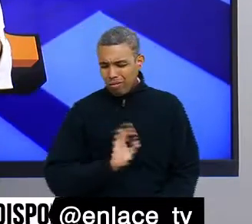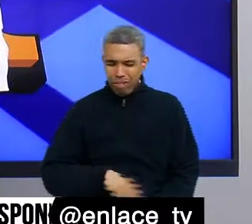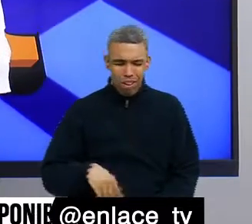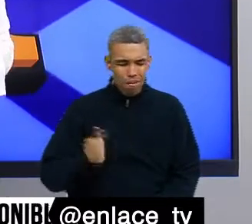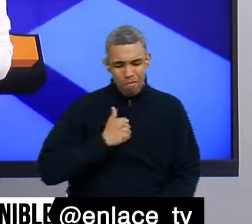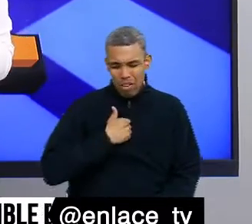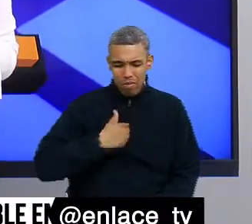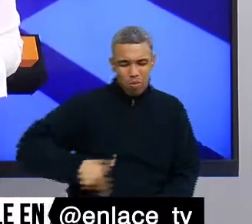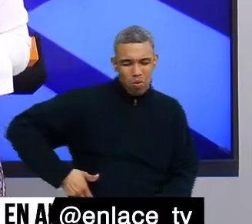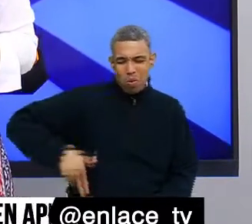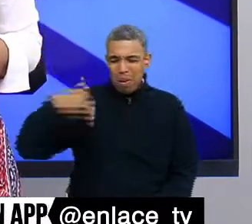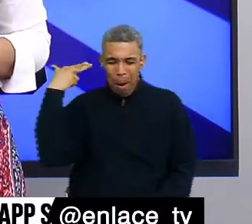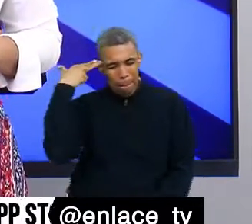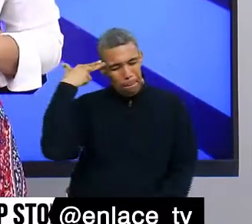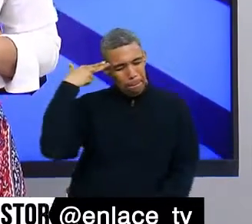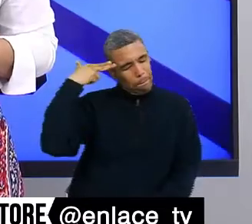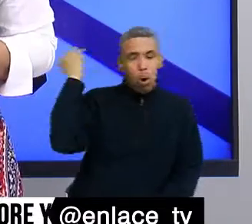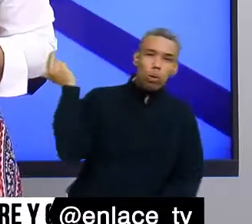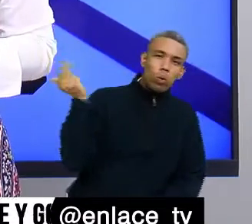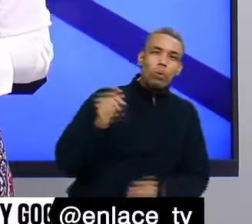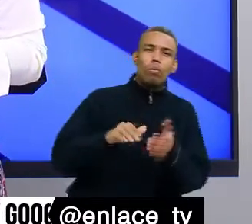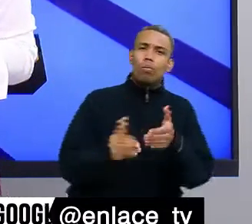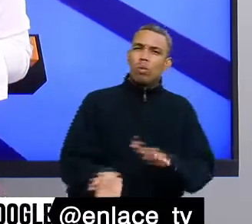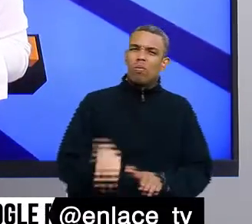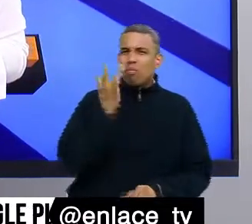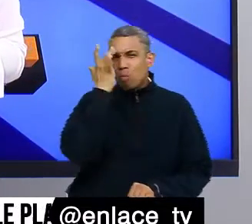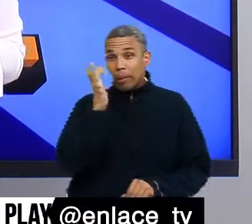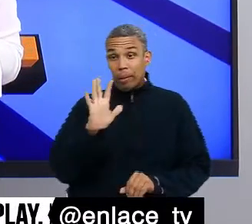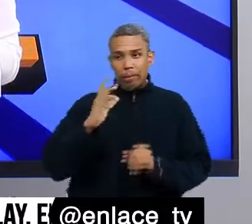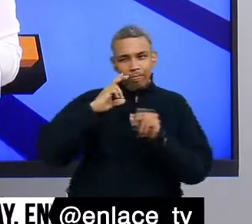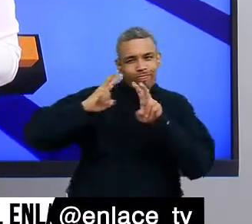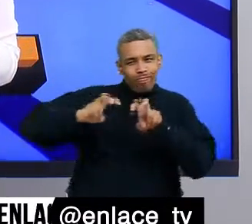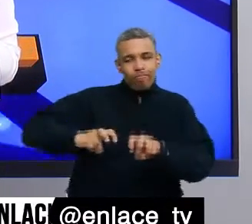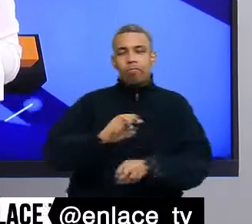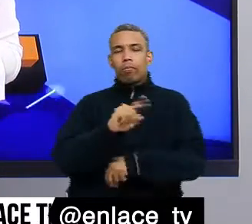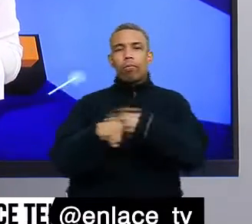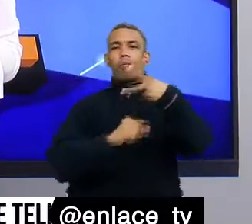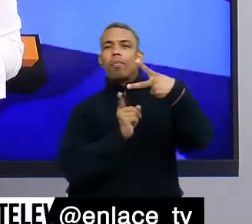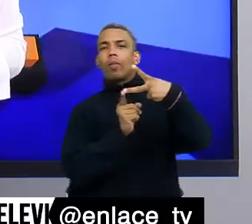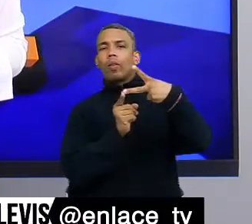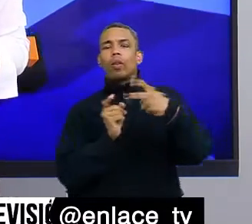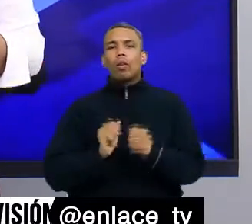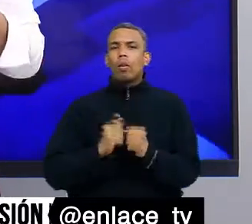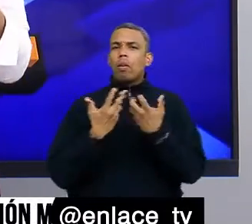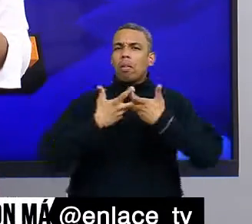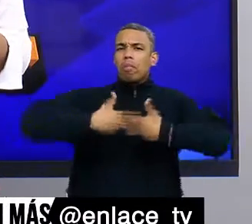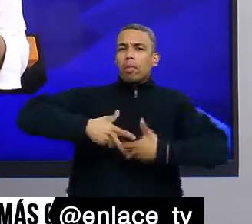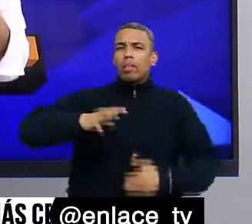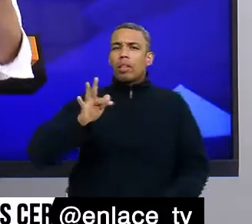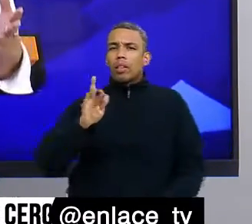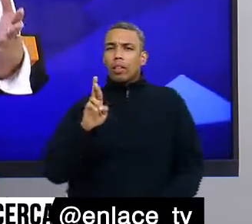un disparo en su cabeza. En otras noticias, trabajadores de la firma Tradeco SP